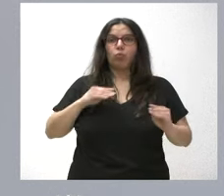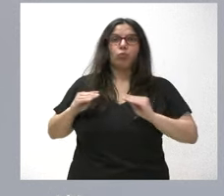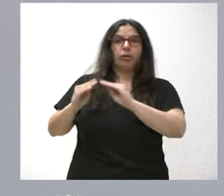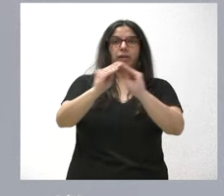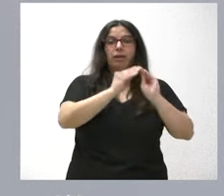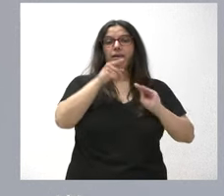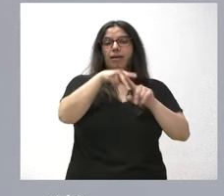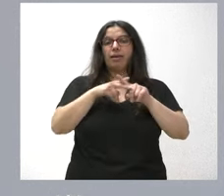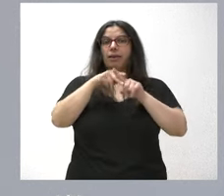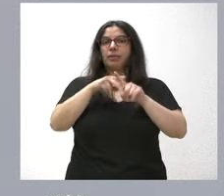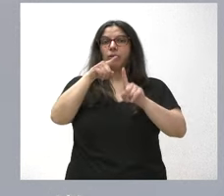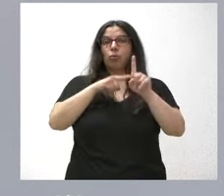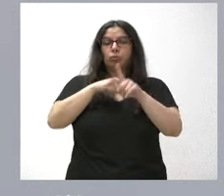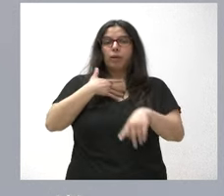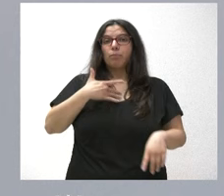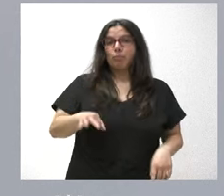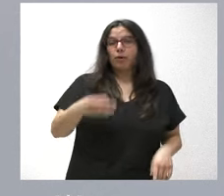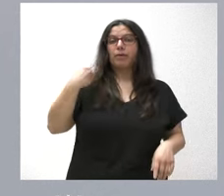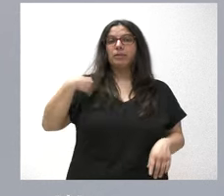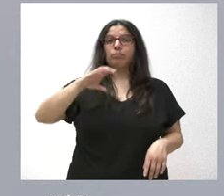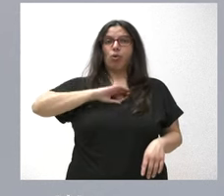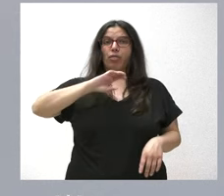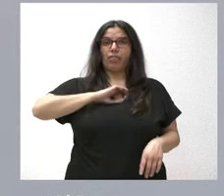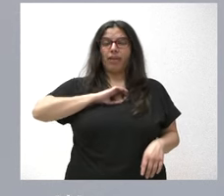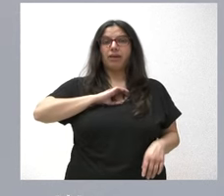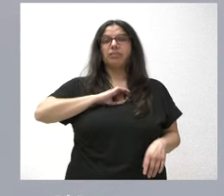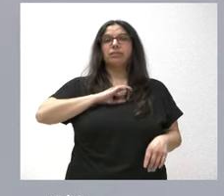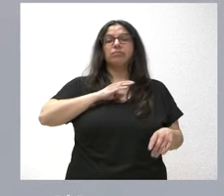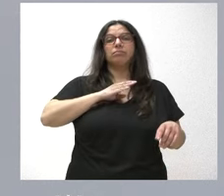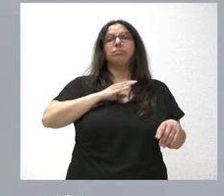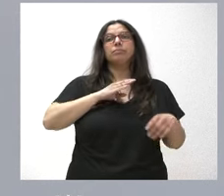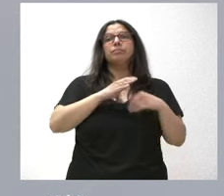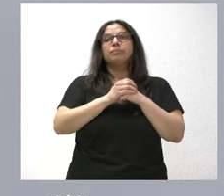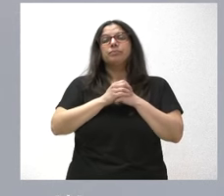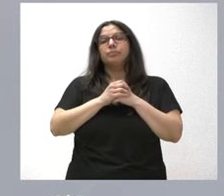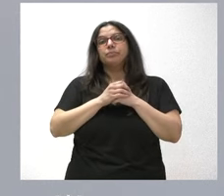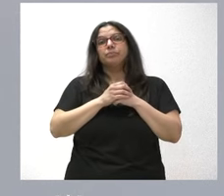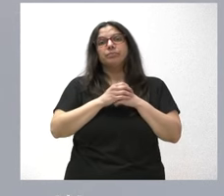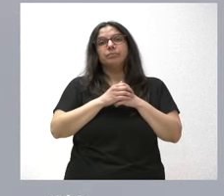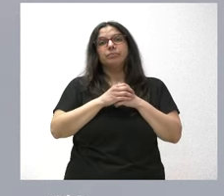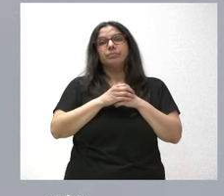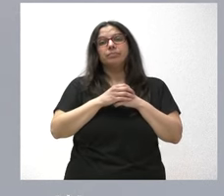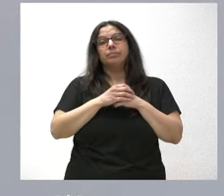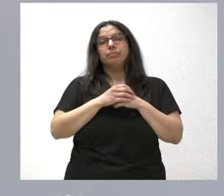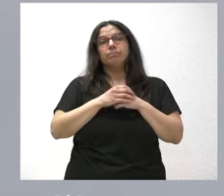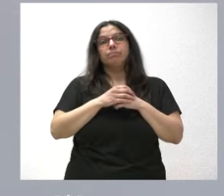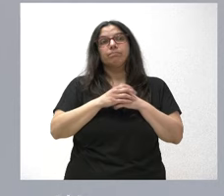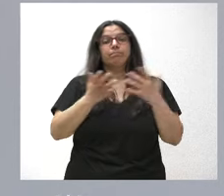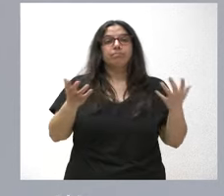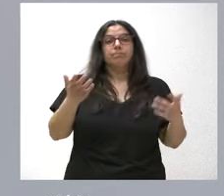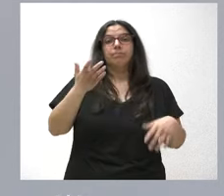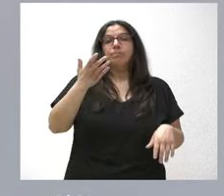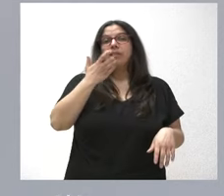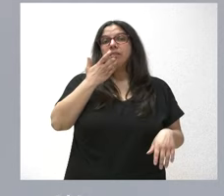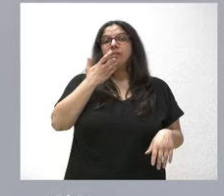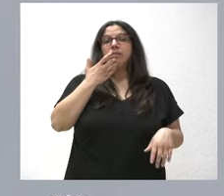estará operativa a través de los Centros de Acción Social CEAS para cuando se